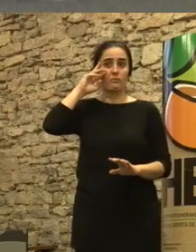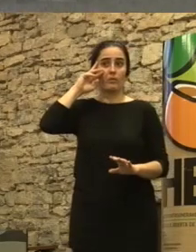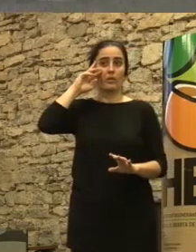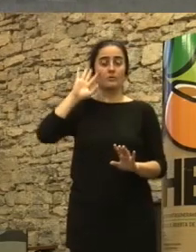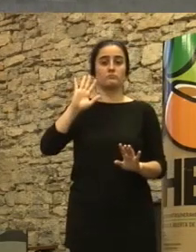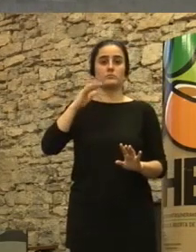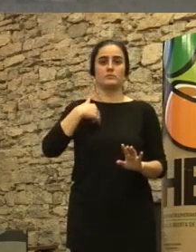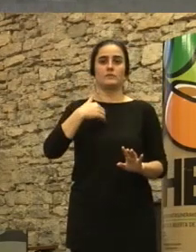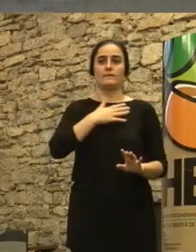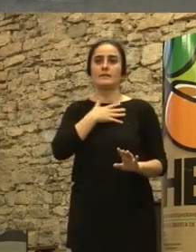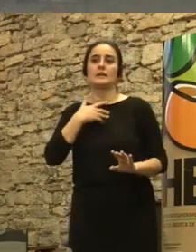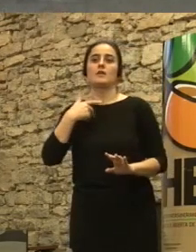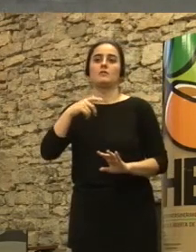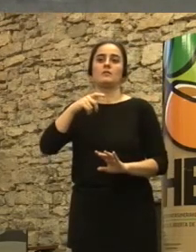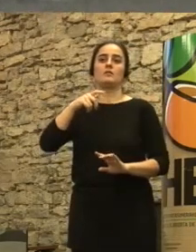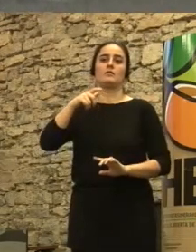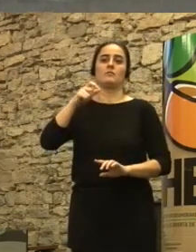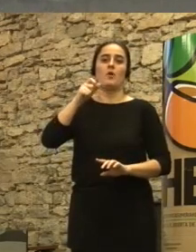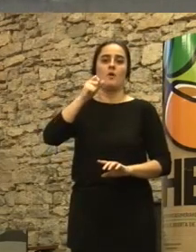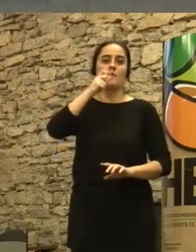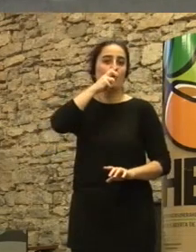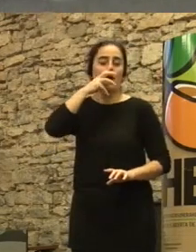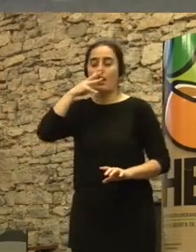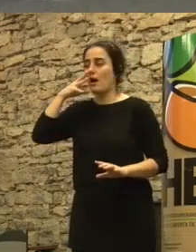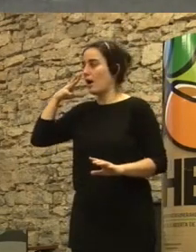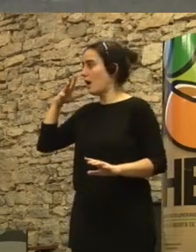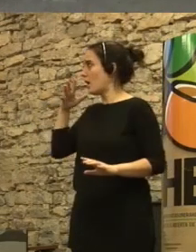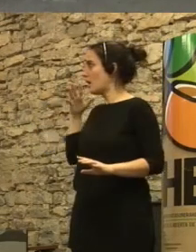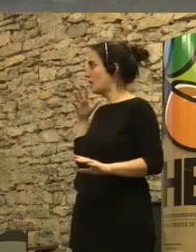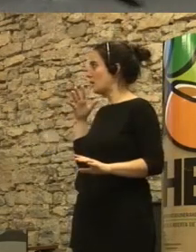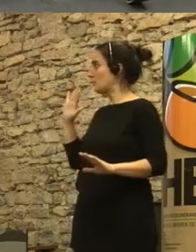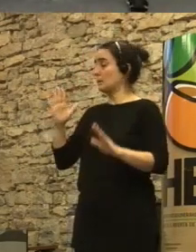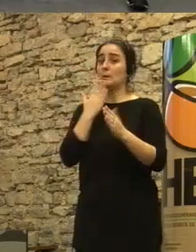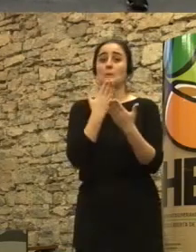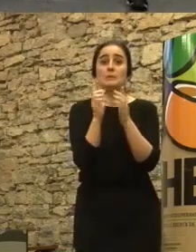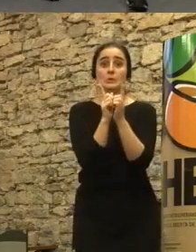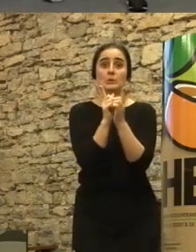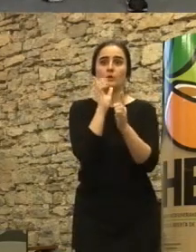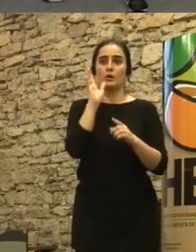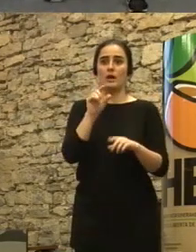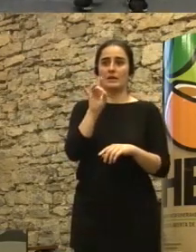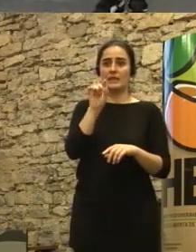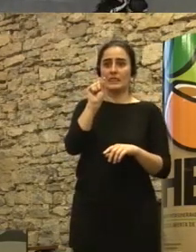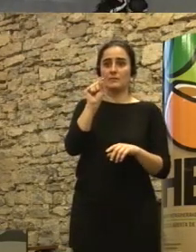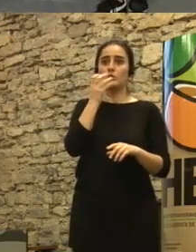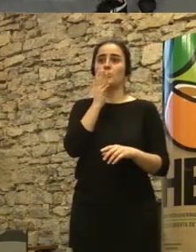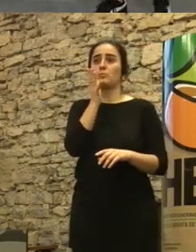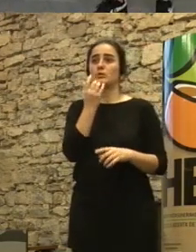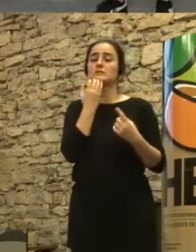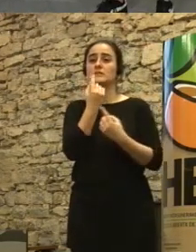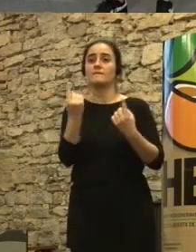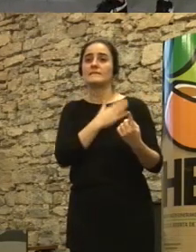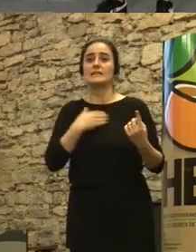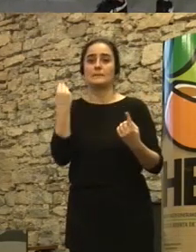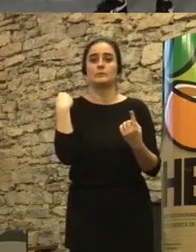a retroceder unos cuantos años. Pero sí, te pido que seas breve, porque es que tenemos un cuarto de hora por si hay más gente que quiere preguntar. Bien,